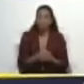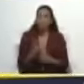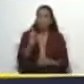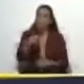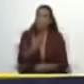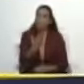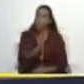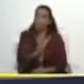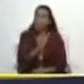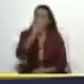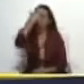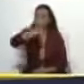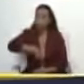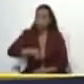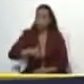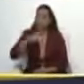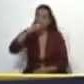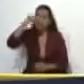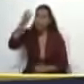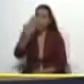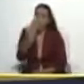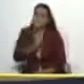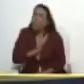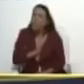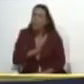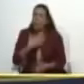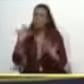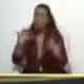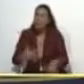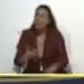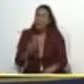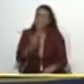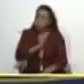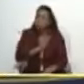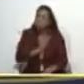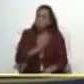víctima de lo peor que uno pueda tener.